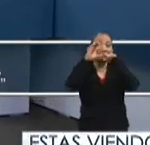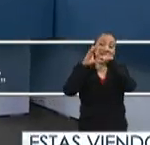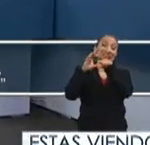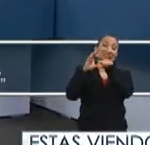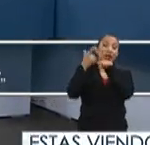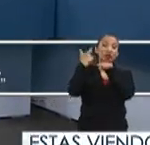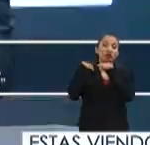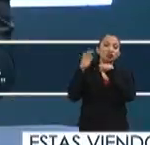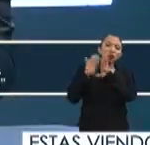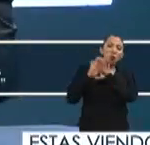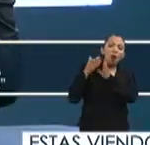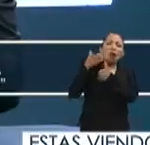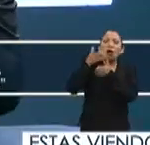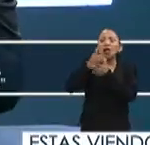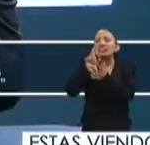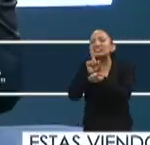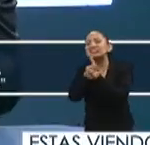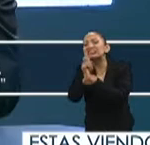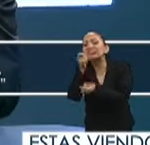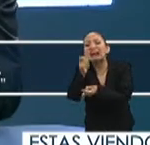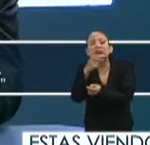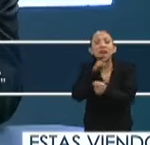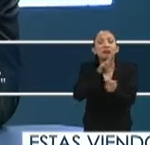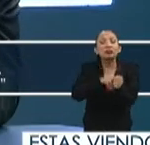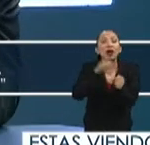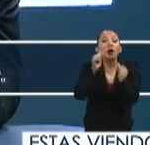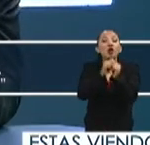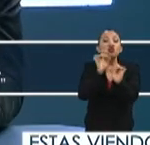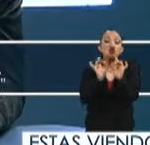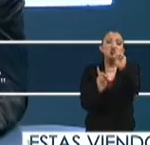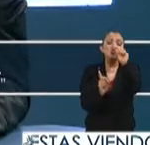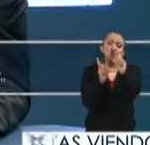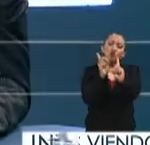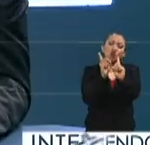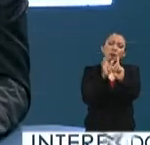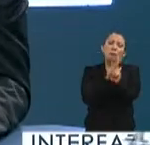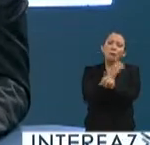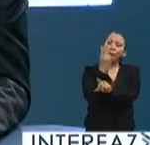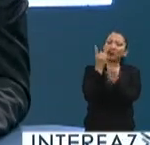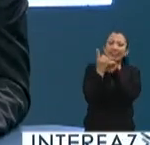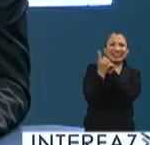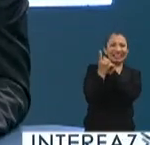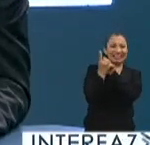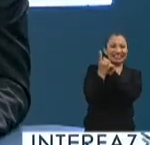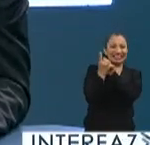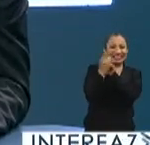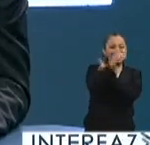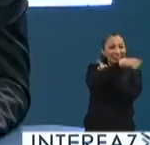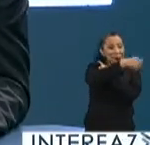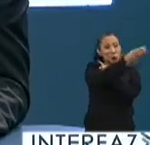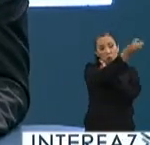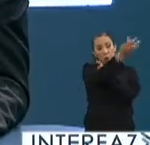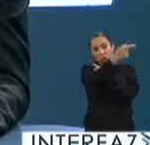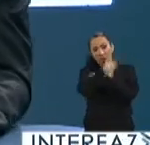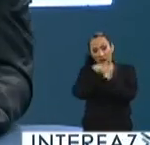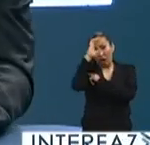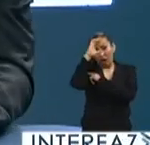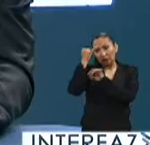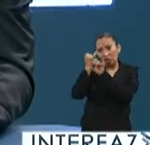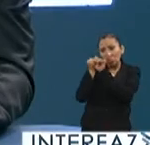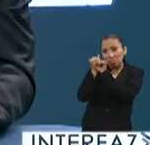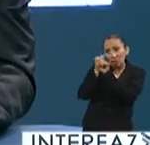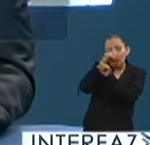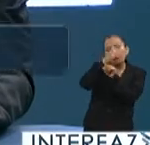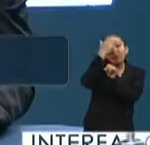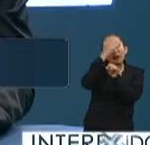manera como nos aproximamos a la naturaleza, es a partir de la duda. Yo creo que cualquier científico parte de ahí, parte